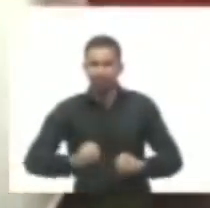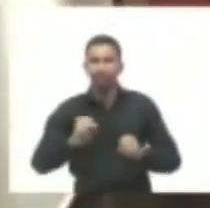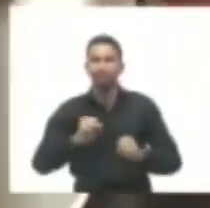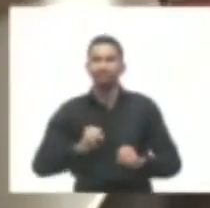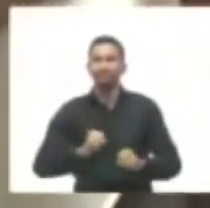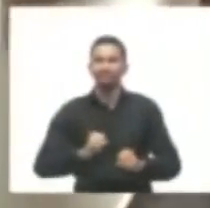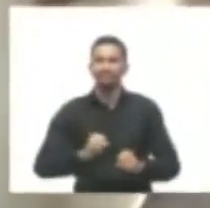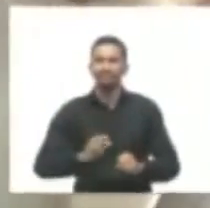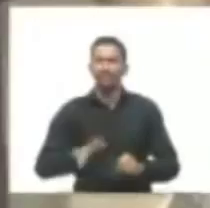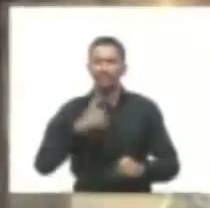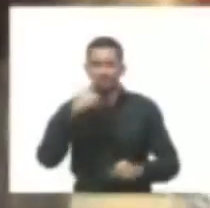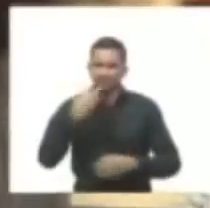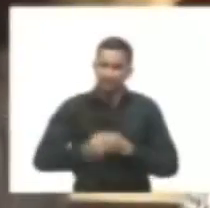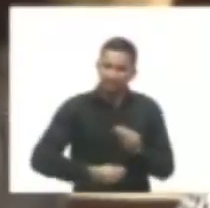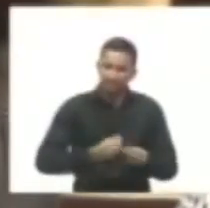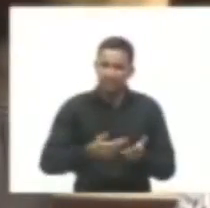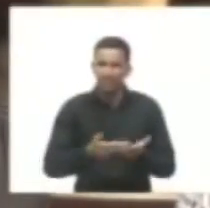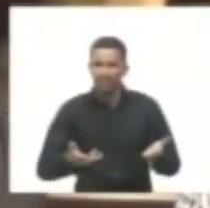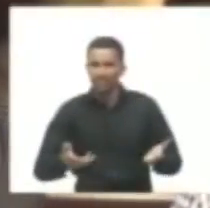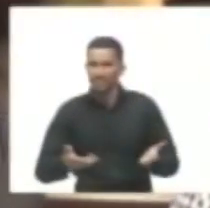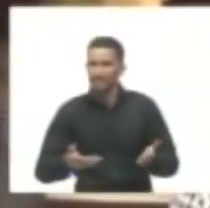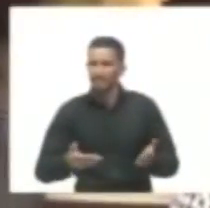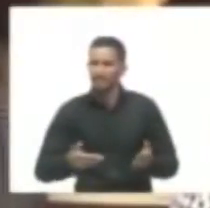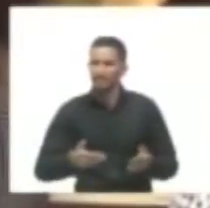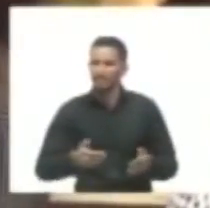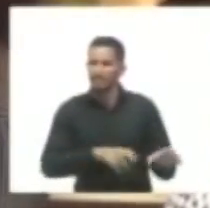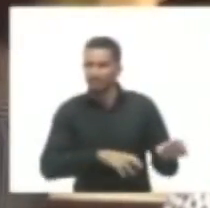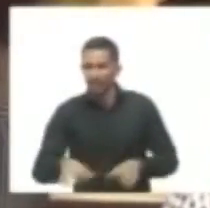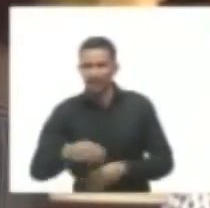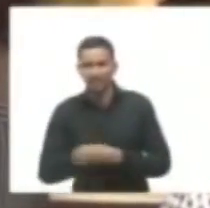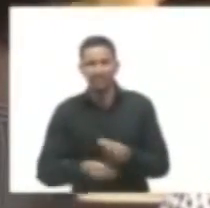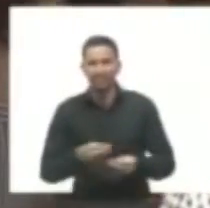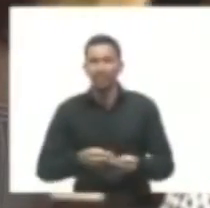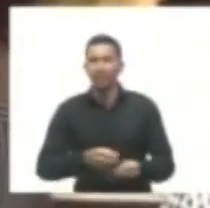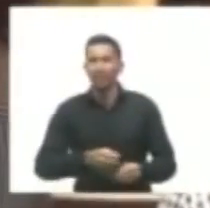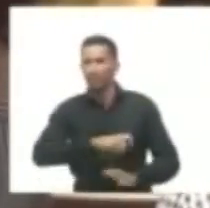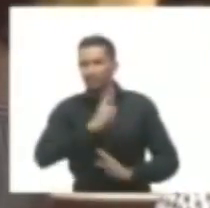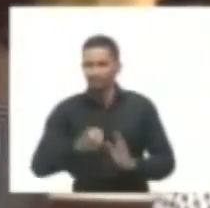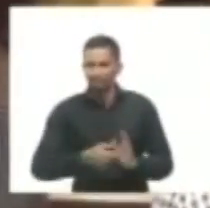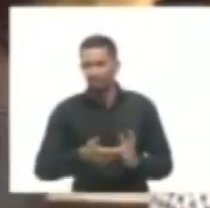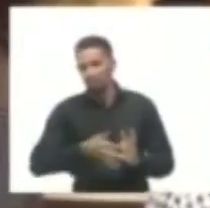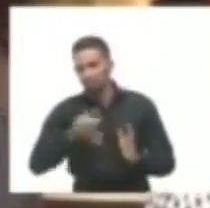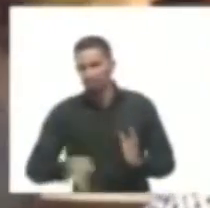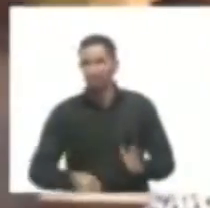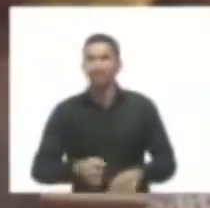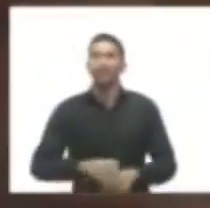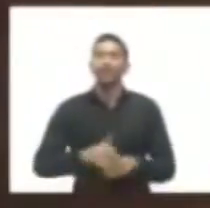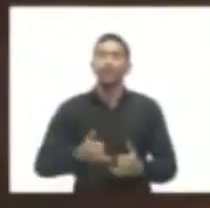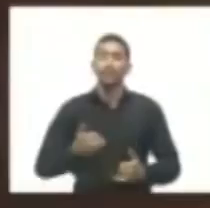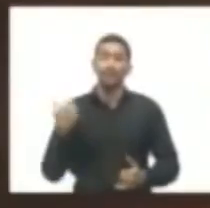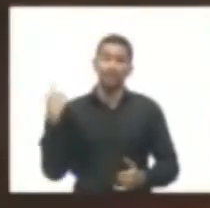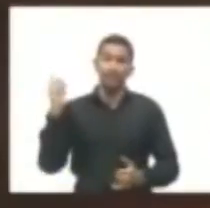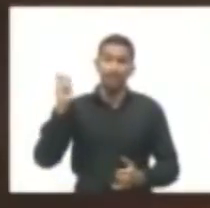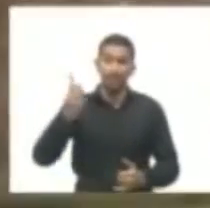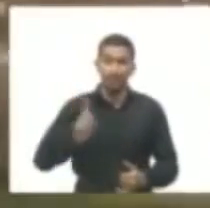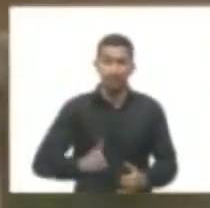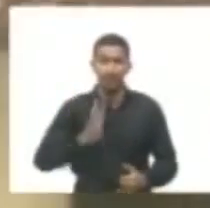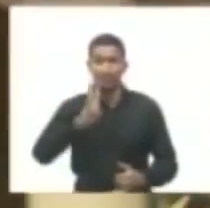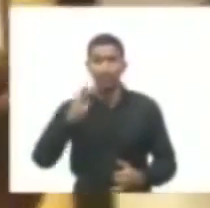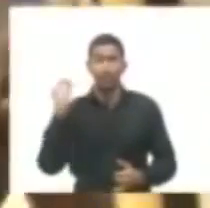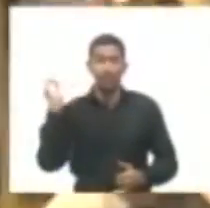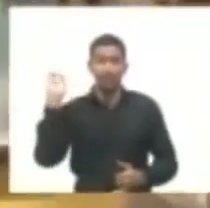pero de realizaciones concretas. Y digamos que hoy, después de 40 años, estamos